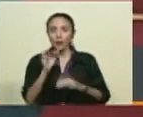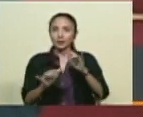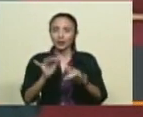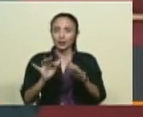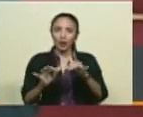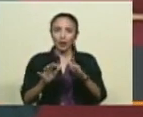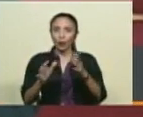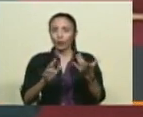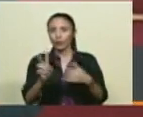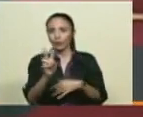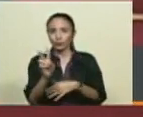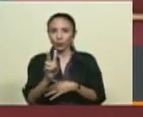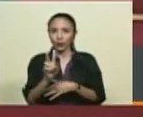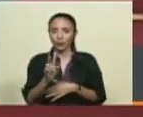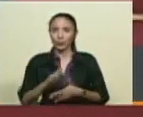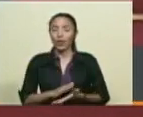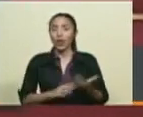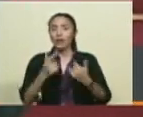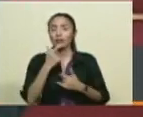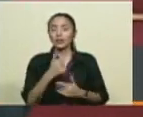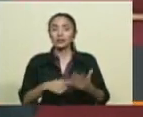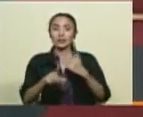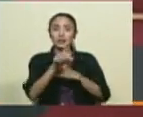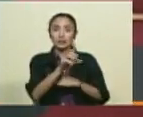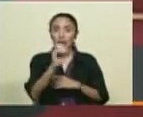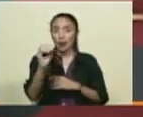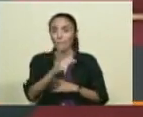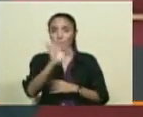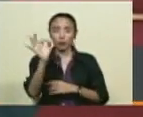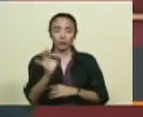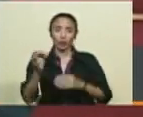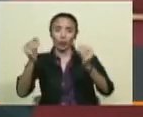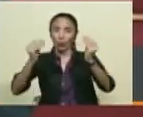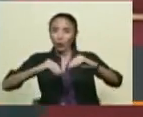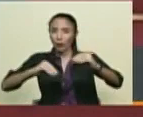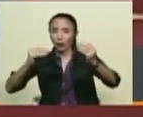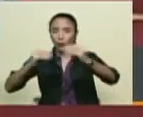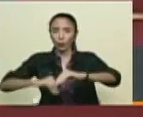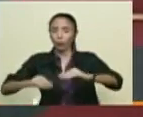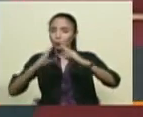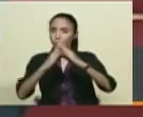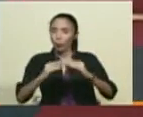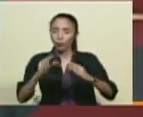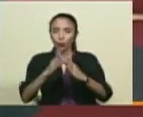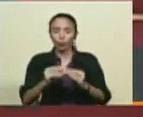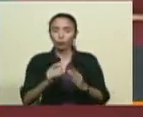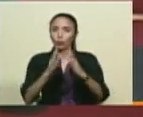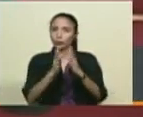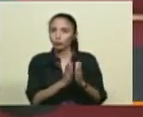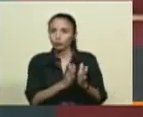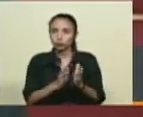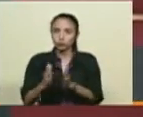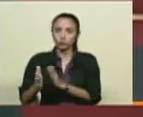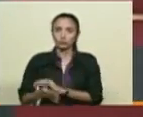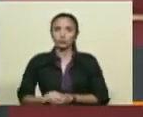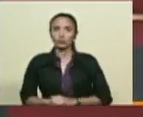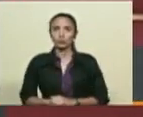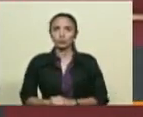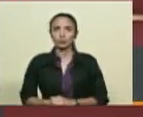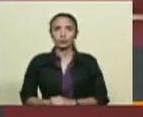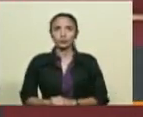129%. Del acuerdo. Eso nunca se había visto. Venezuela está cumpliendo el 1000% y seguiremos cumpliendo.